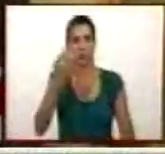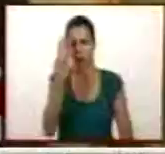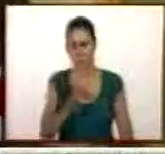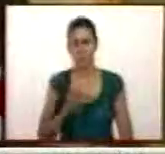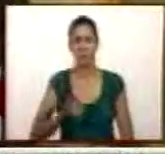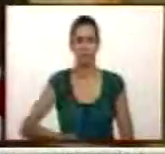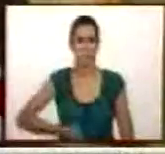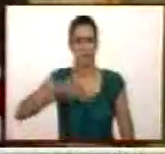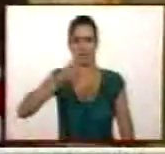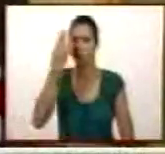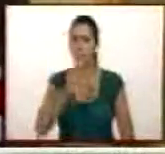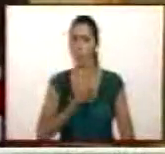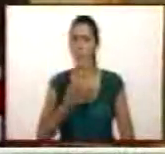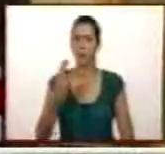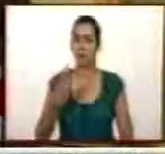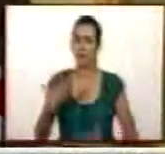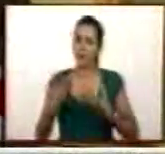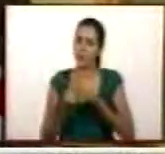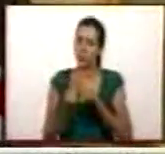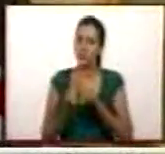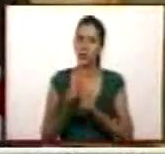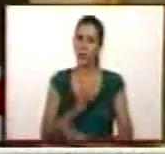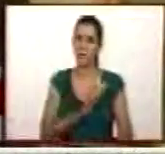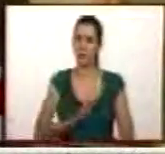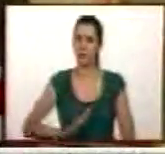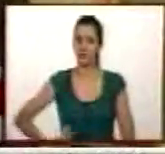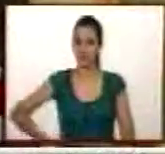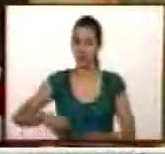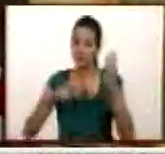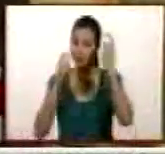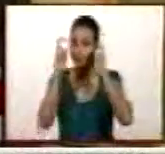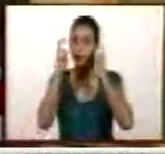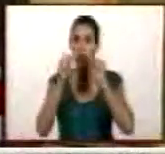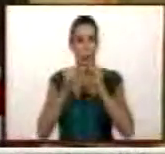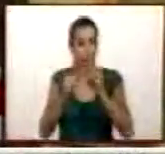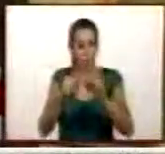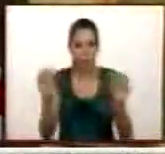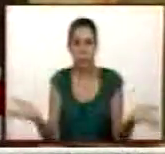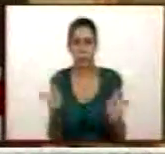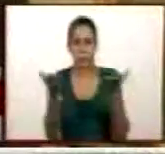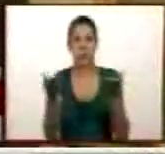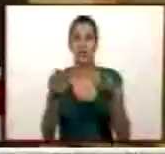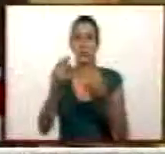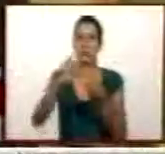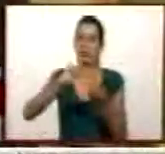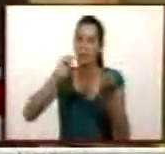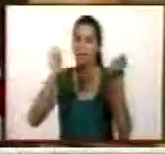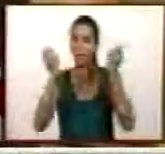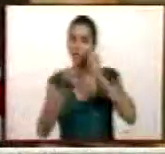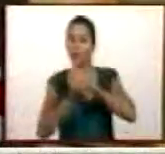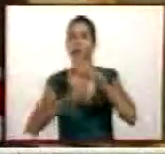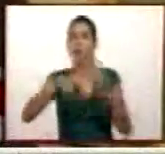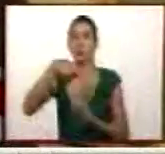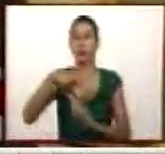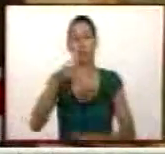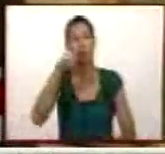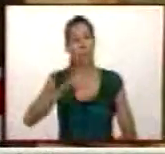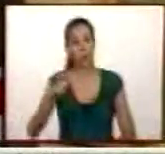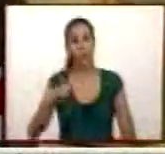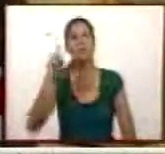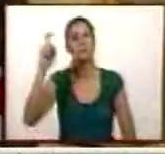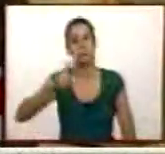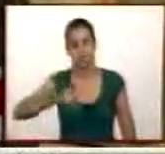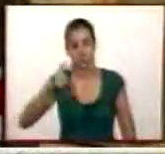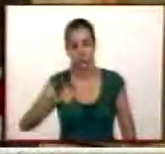compromiso junto al comandante presidente Hugo Chávez para seguir llevando adelante la transformación revolucionaria que nuestro pueblo